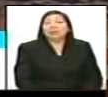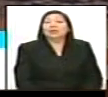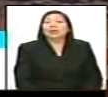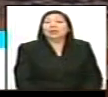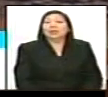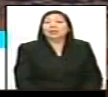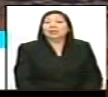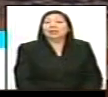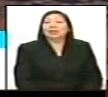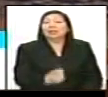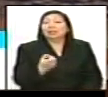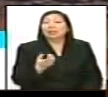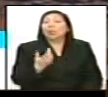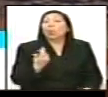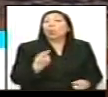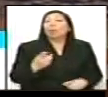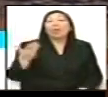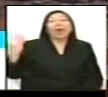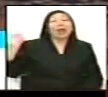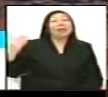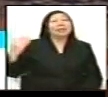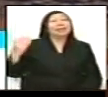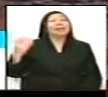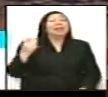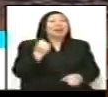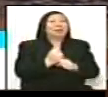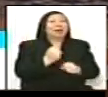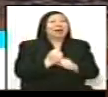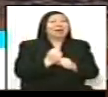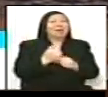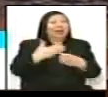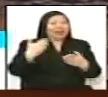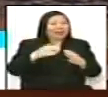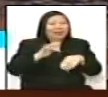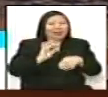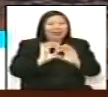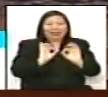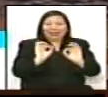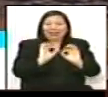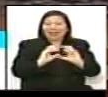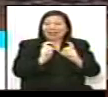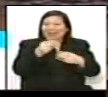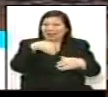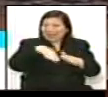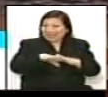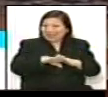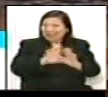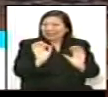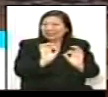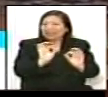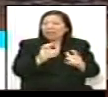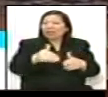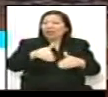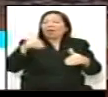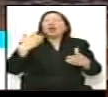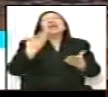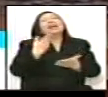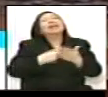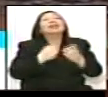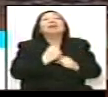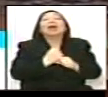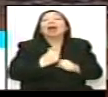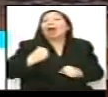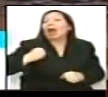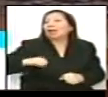cuando eran alcaldes, cuando eran regidores, cuando eran gobernadores regionales, y al final el Congreso termina siendo